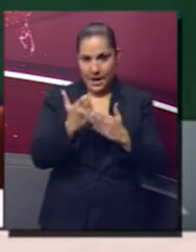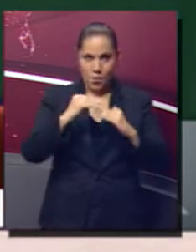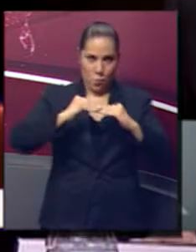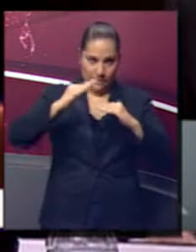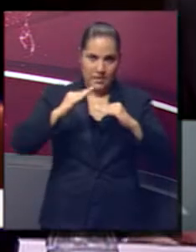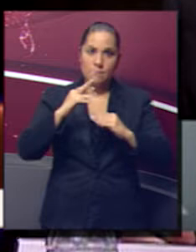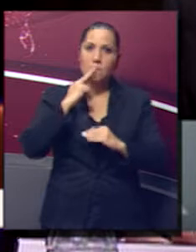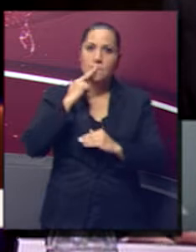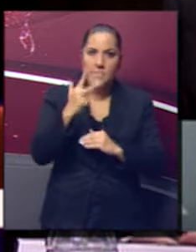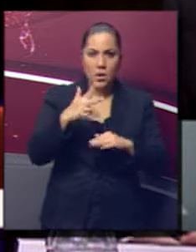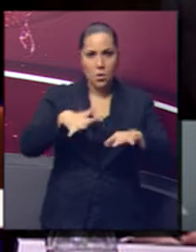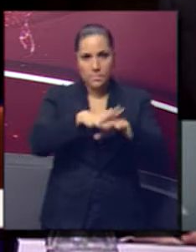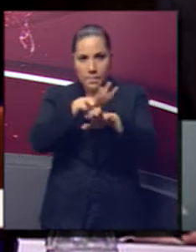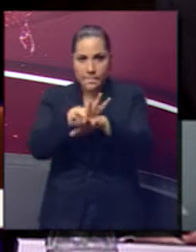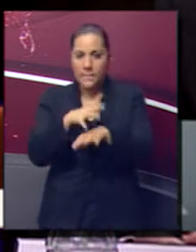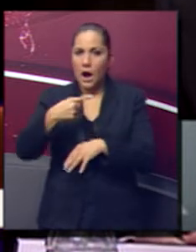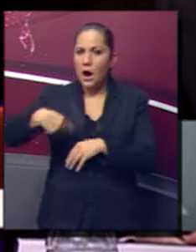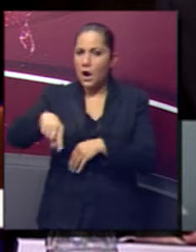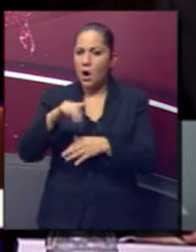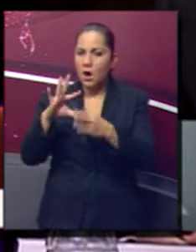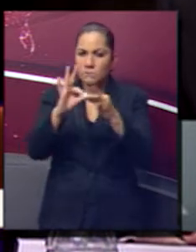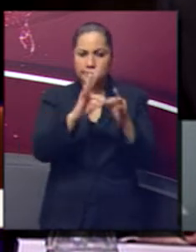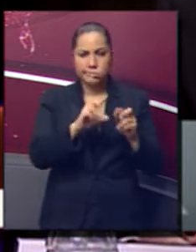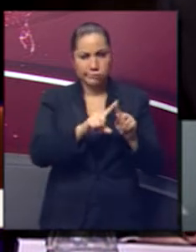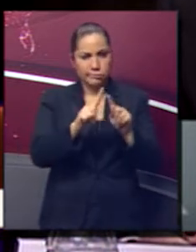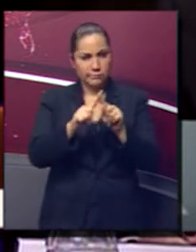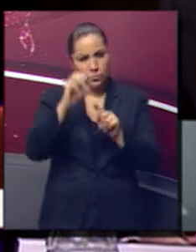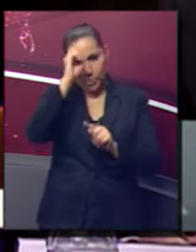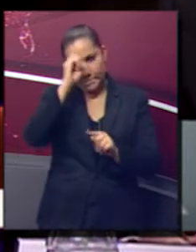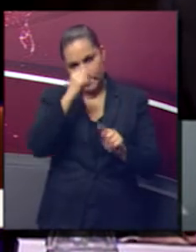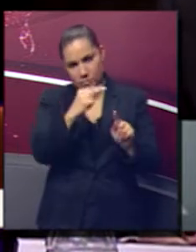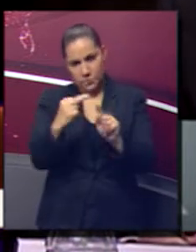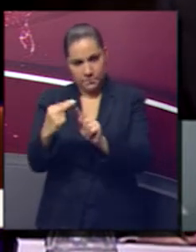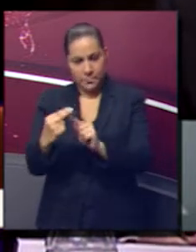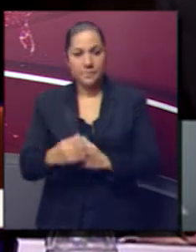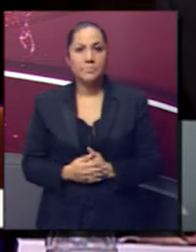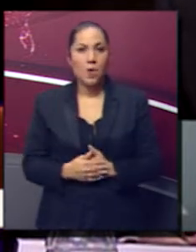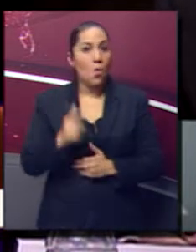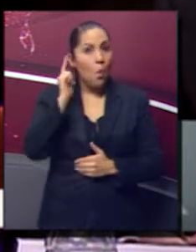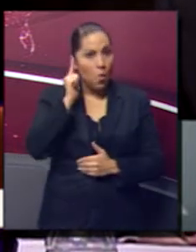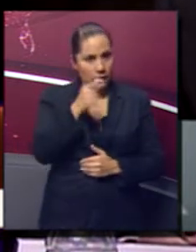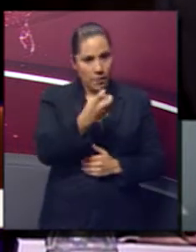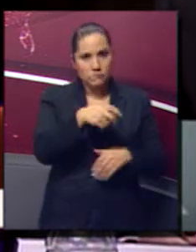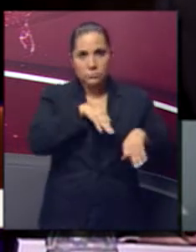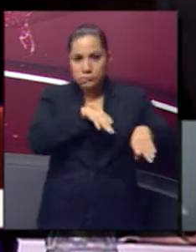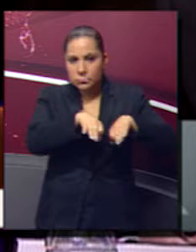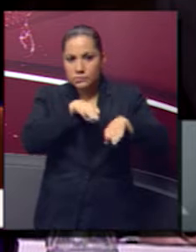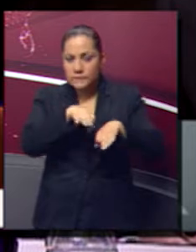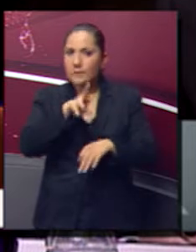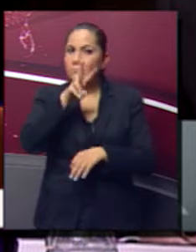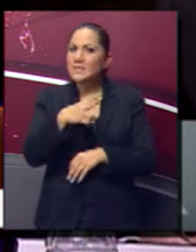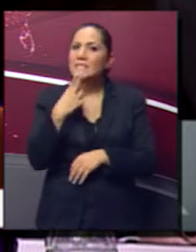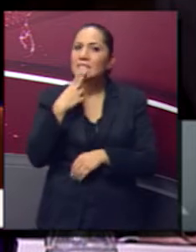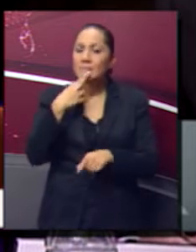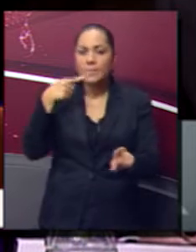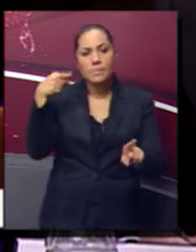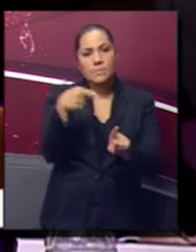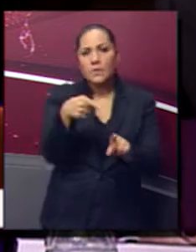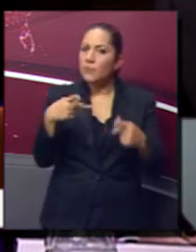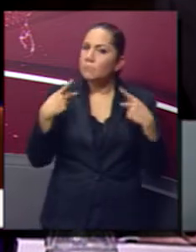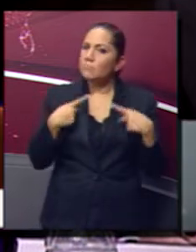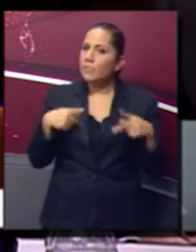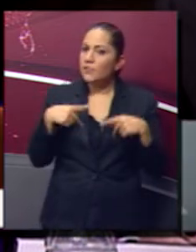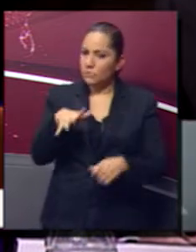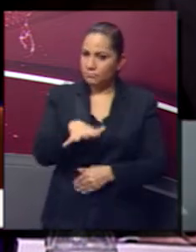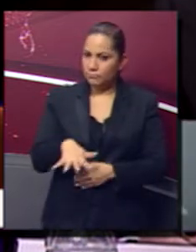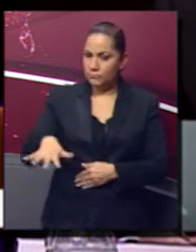mínimos, en el que esperamos se traduzcan resultados positivos que beneficien a la sociedad en su conjunto.